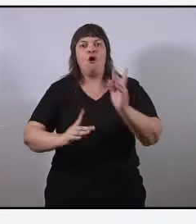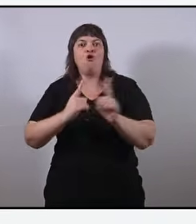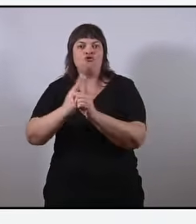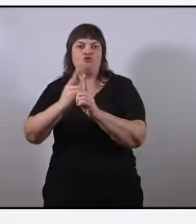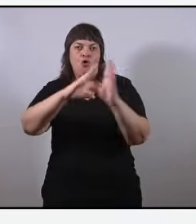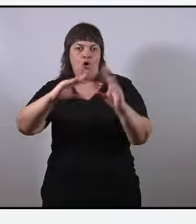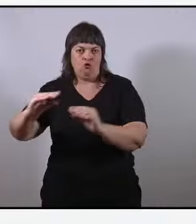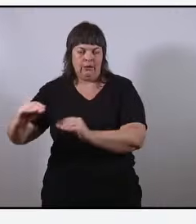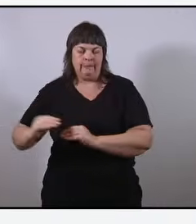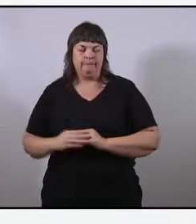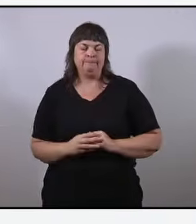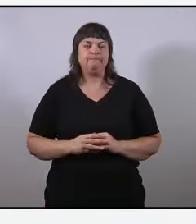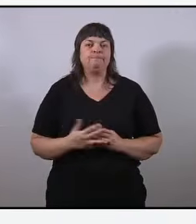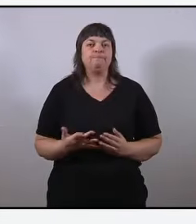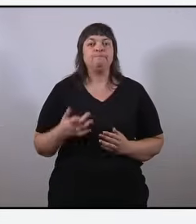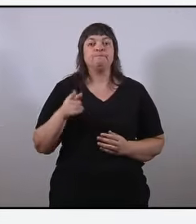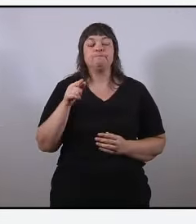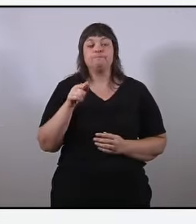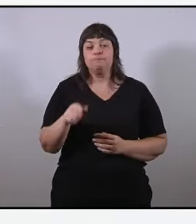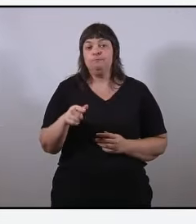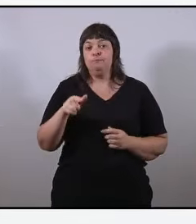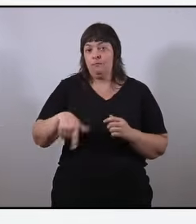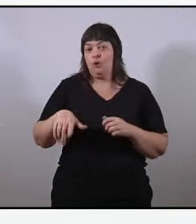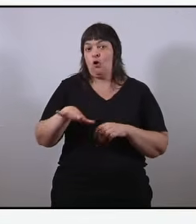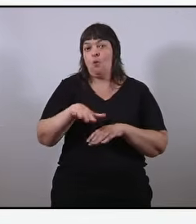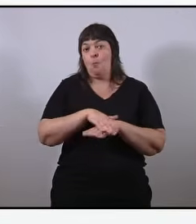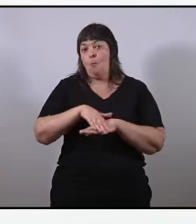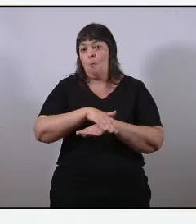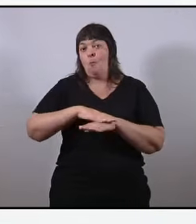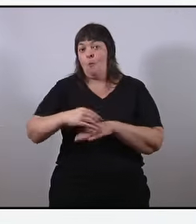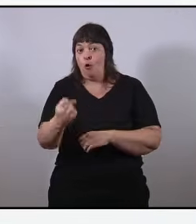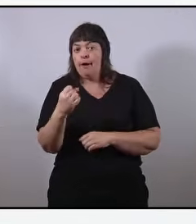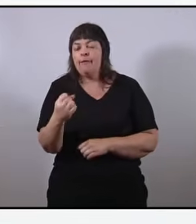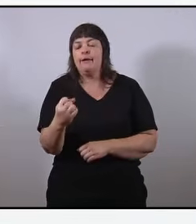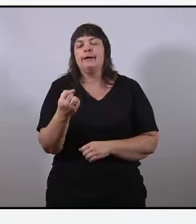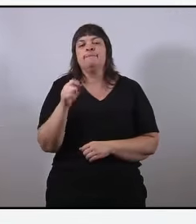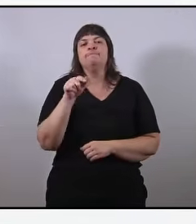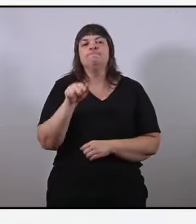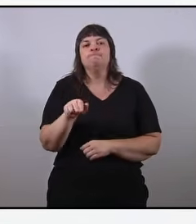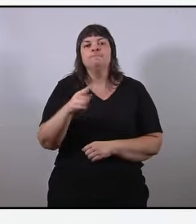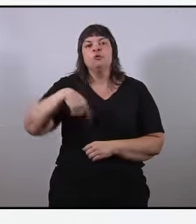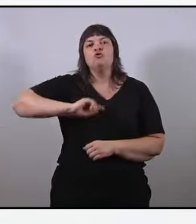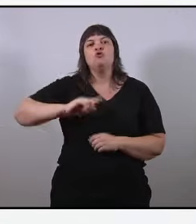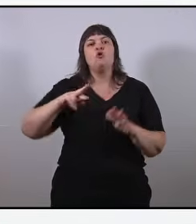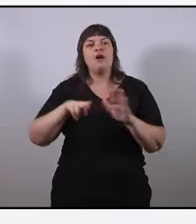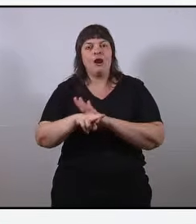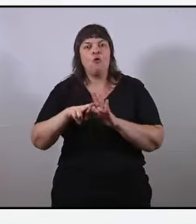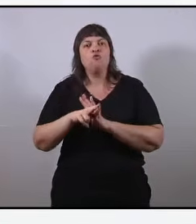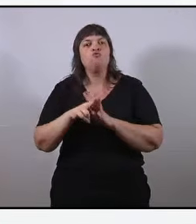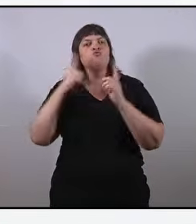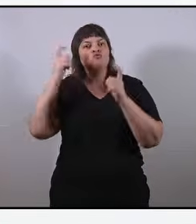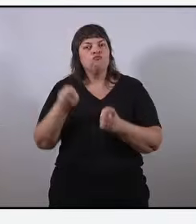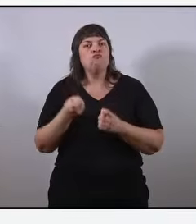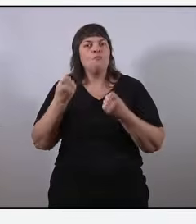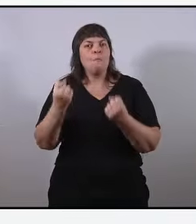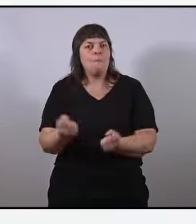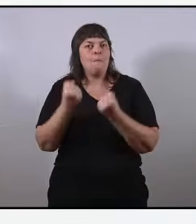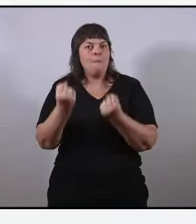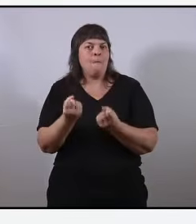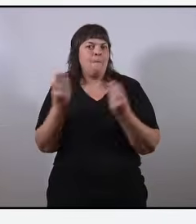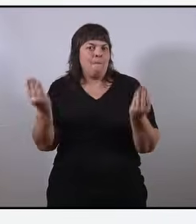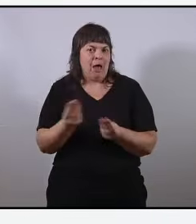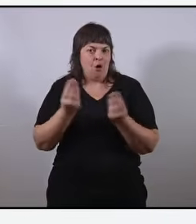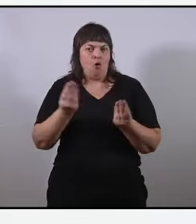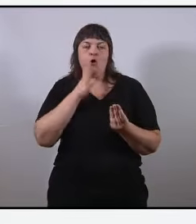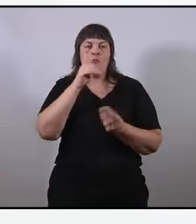terribles incendios. Desde este Ejecutivo vamos a seguir reforzando nuestros recursos contra incendios para